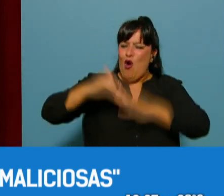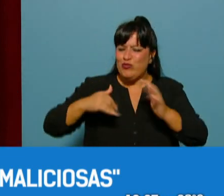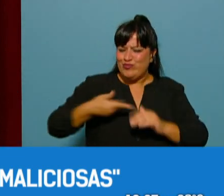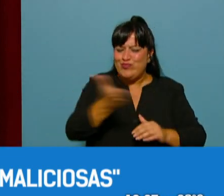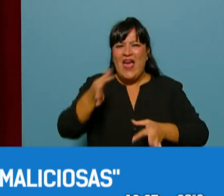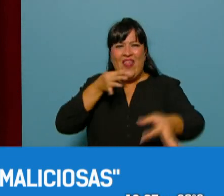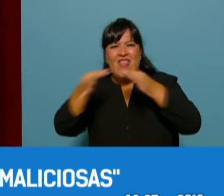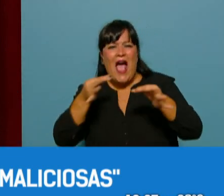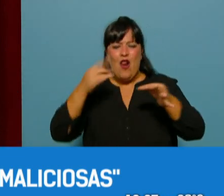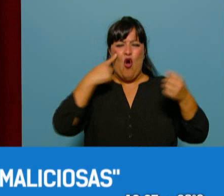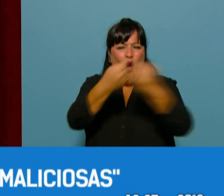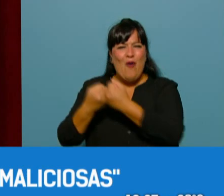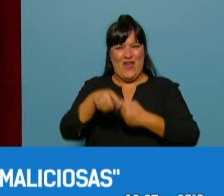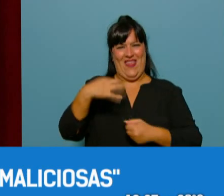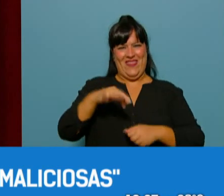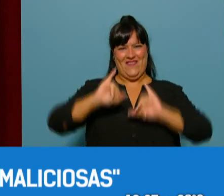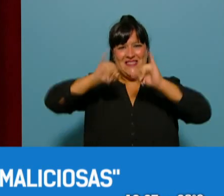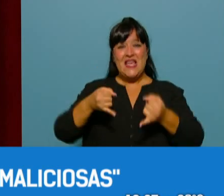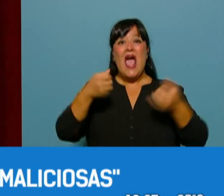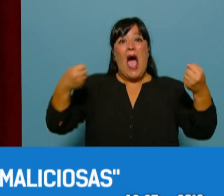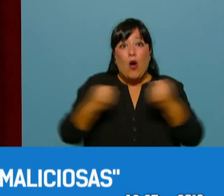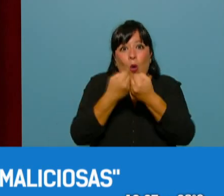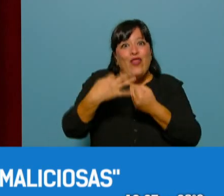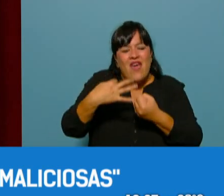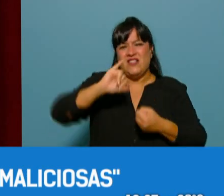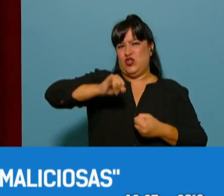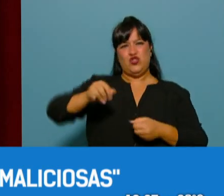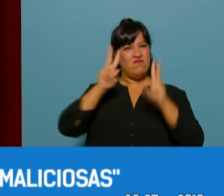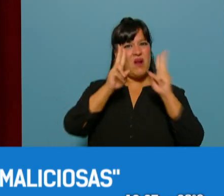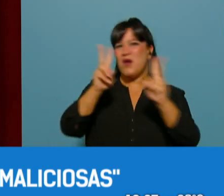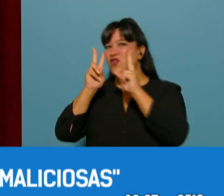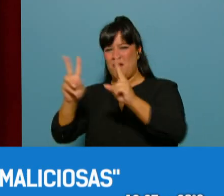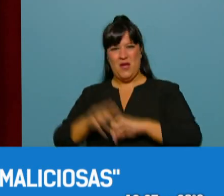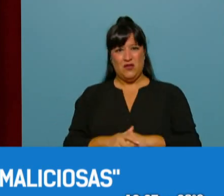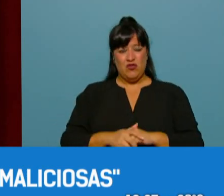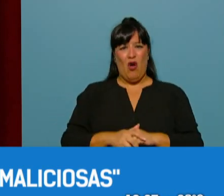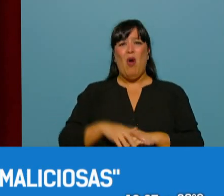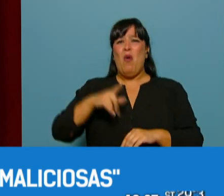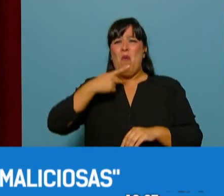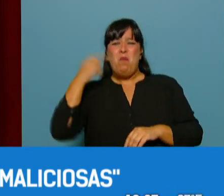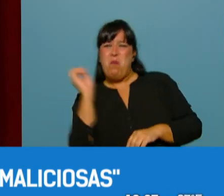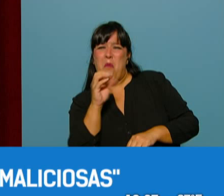y el acuerdo. Los acuerdos exigen que nos respetemos. La pirotecnia